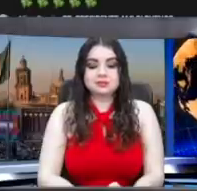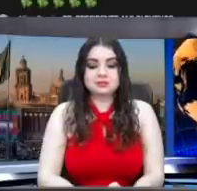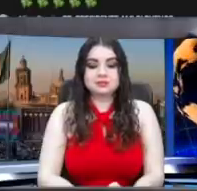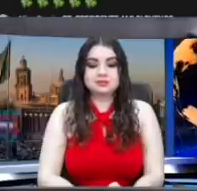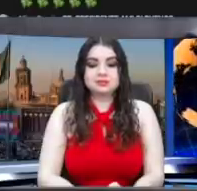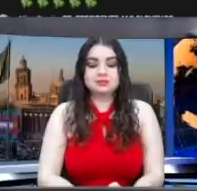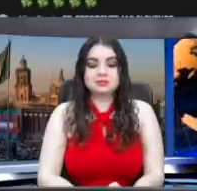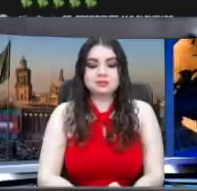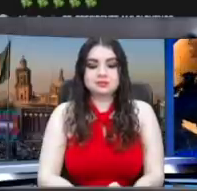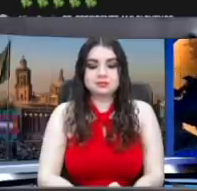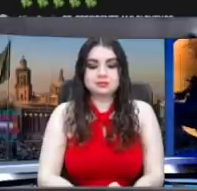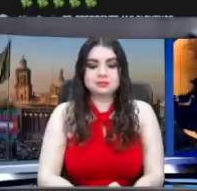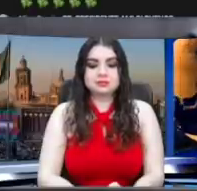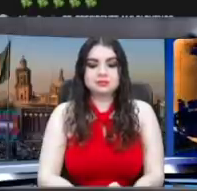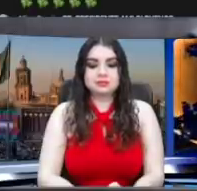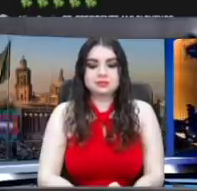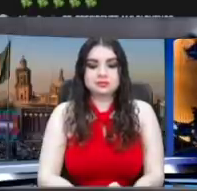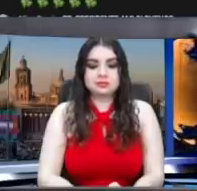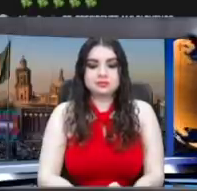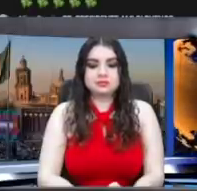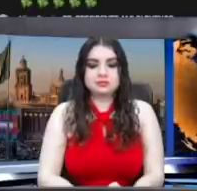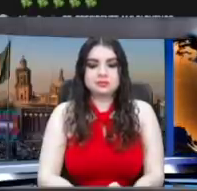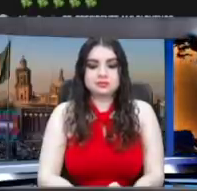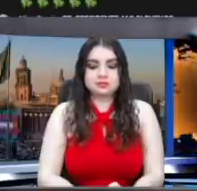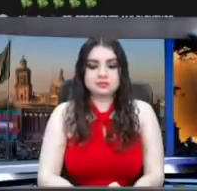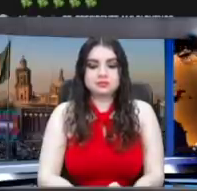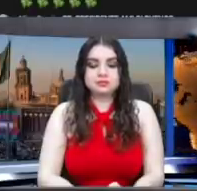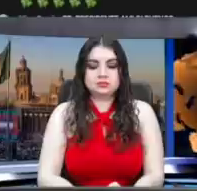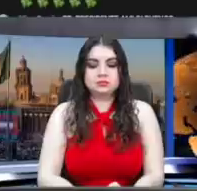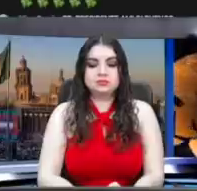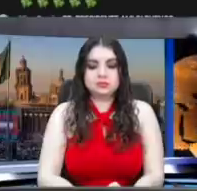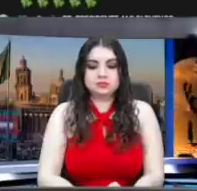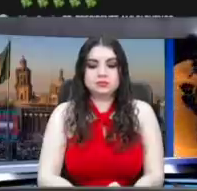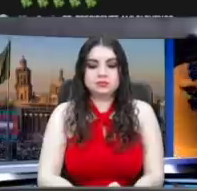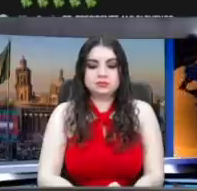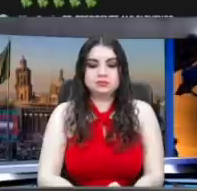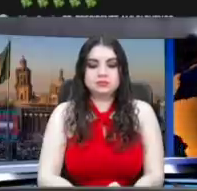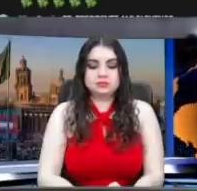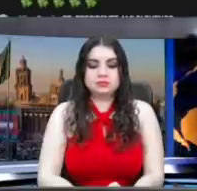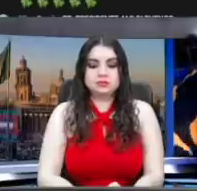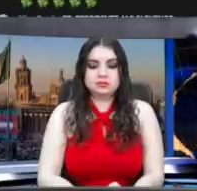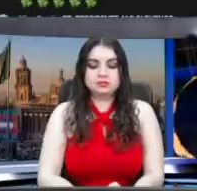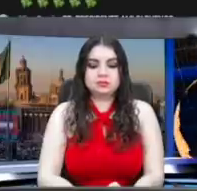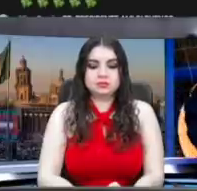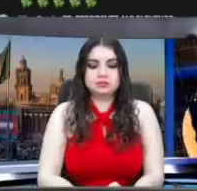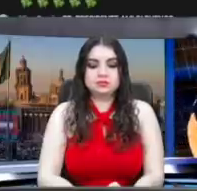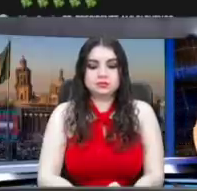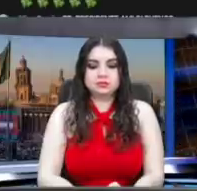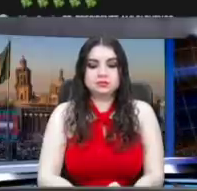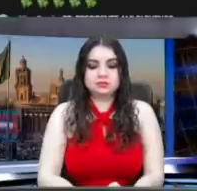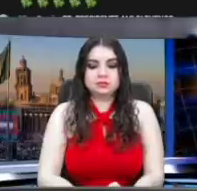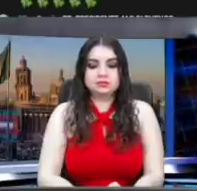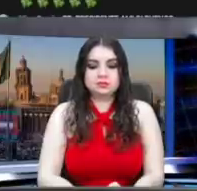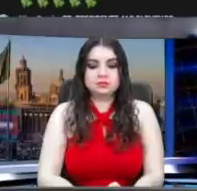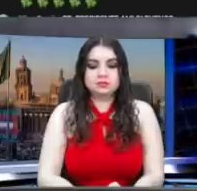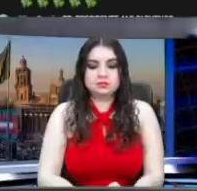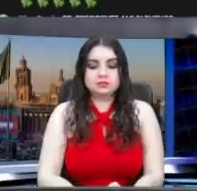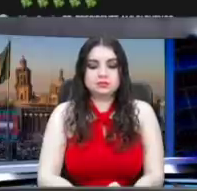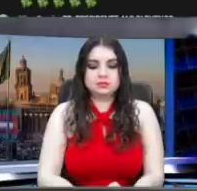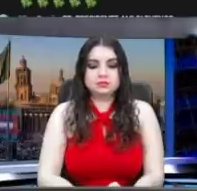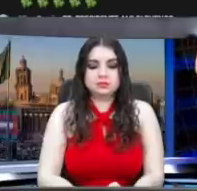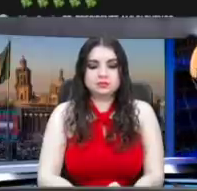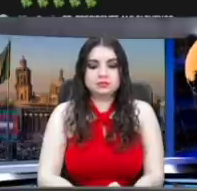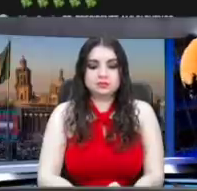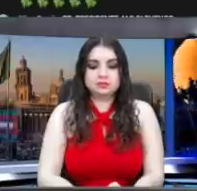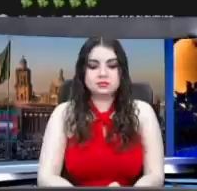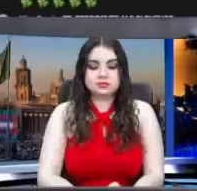y yo lo considero un profesional de primer orden y tiene todo